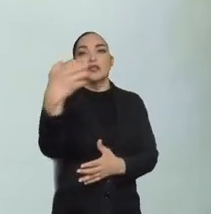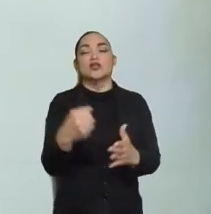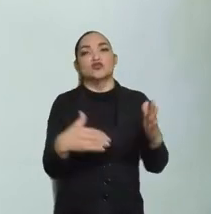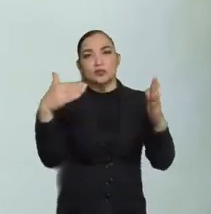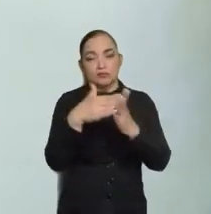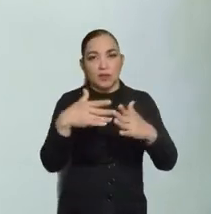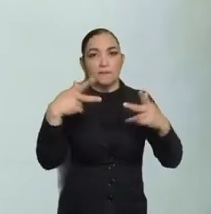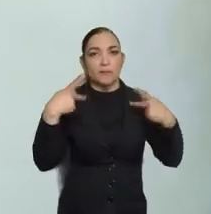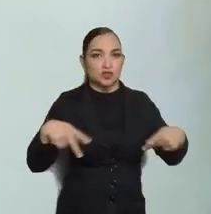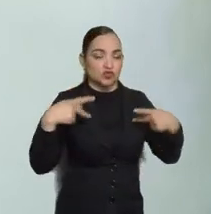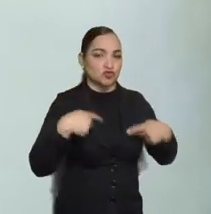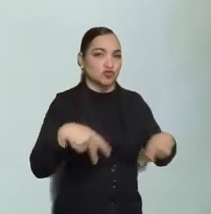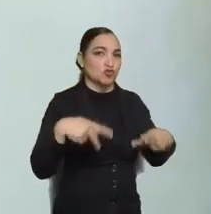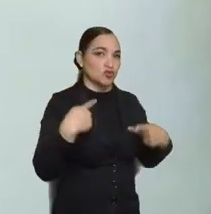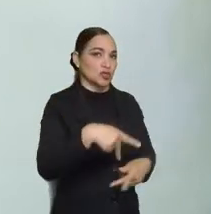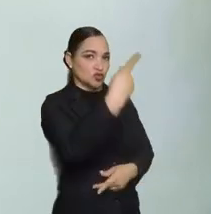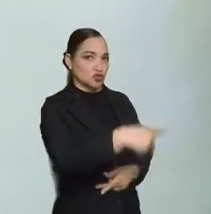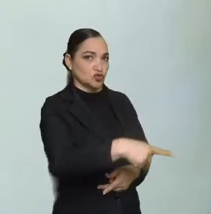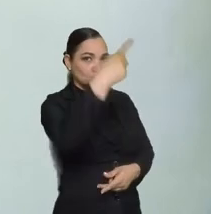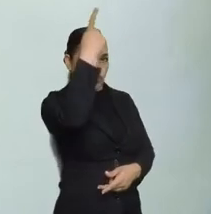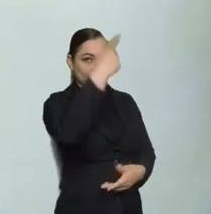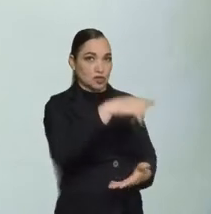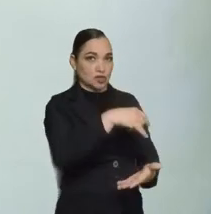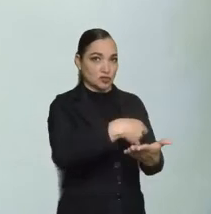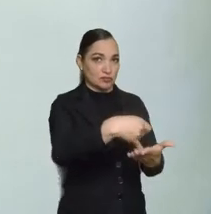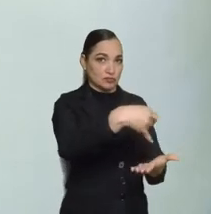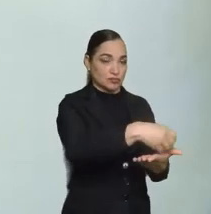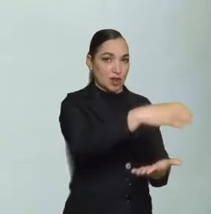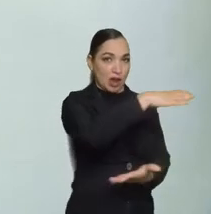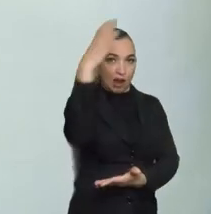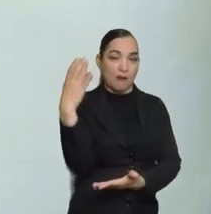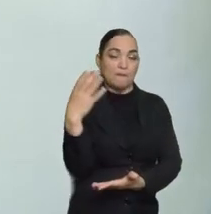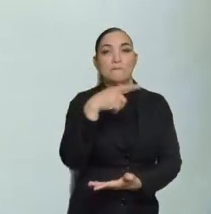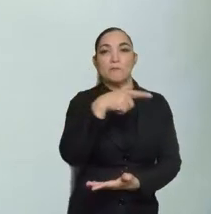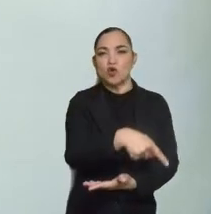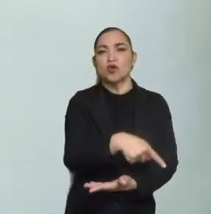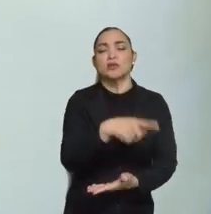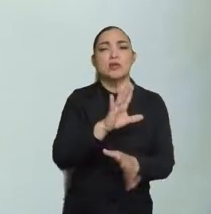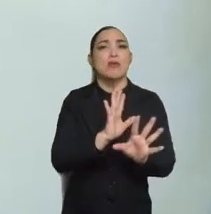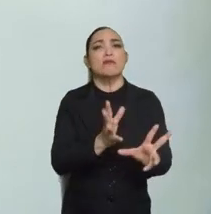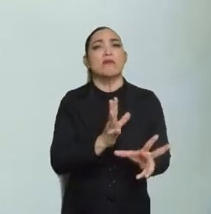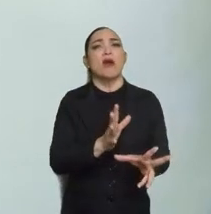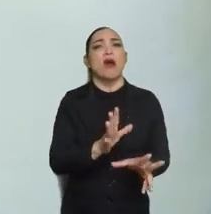de siembra. Son muy poquitos los que no lo tienen. Normalmente